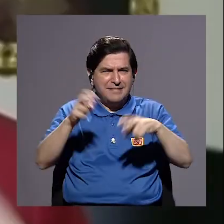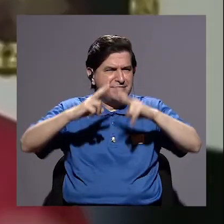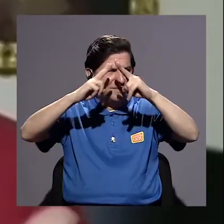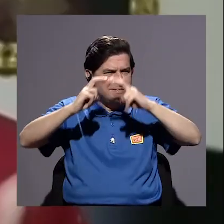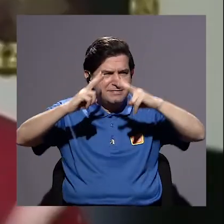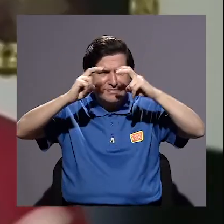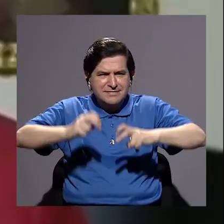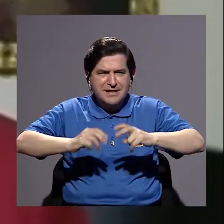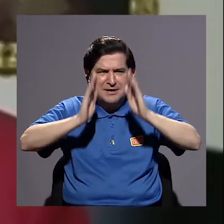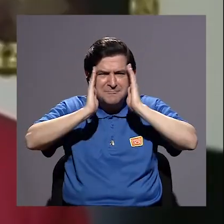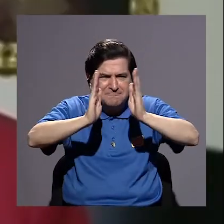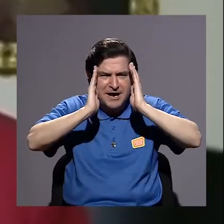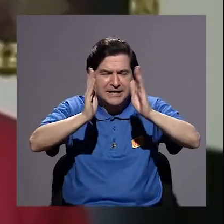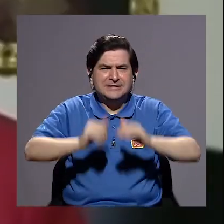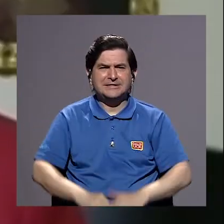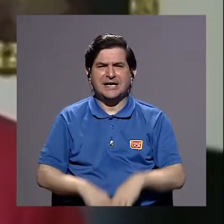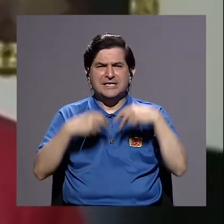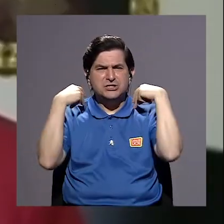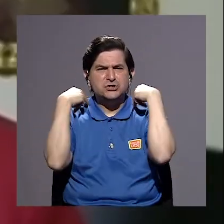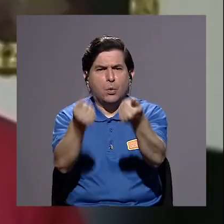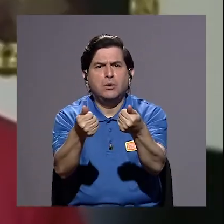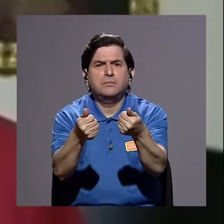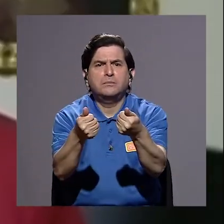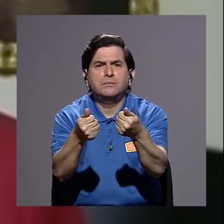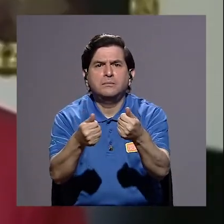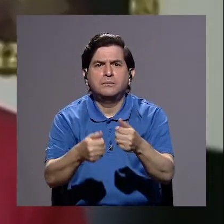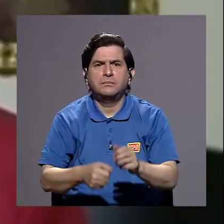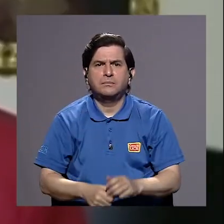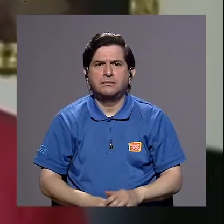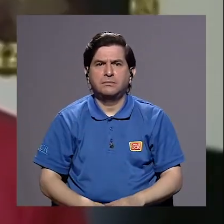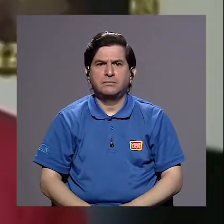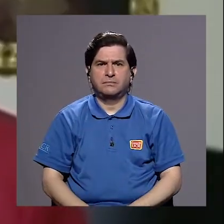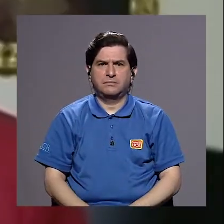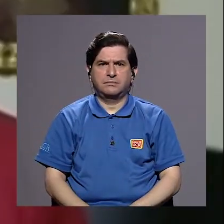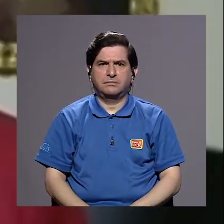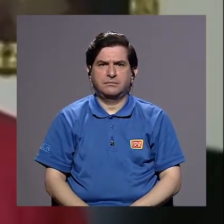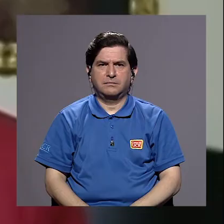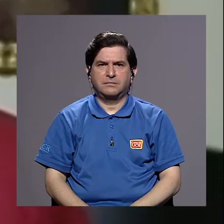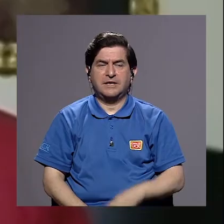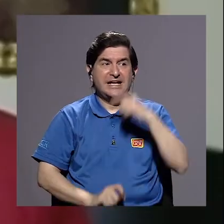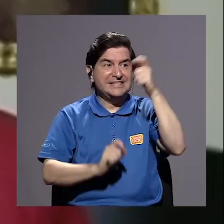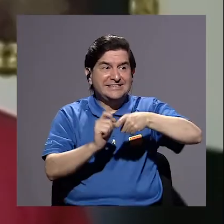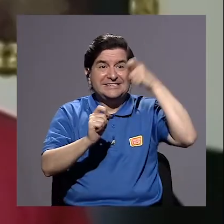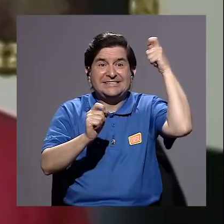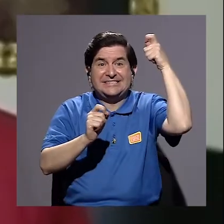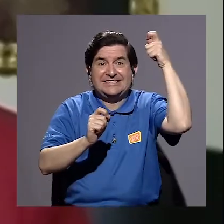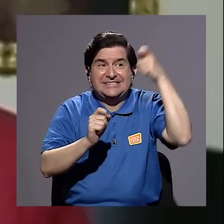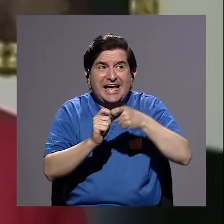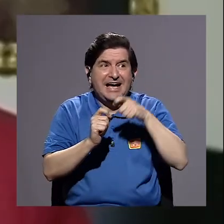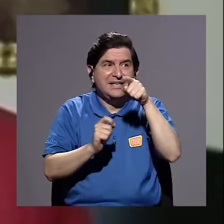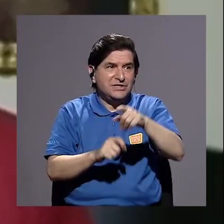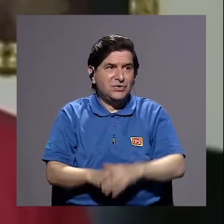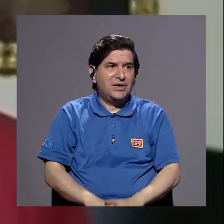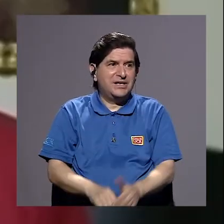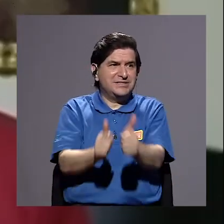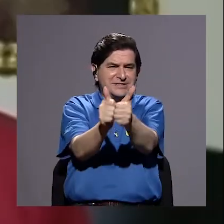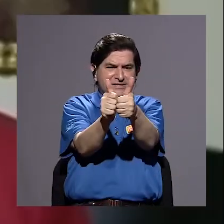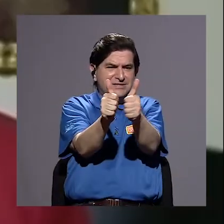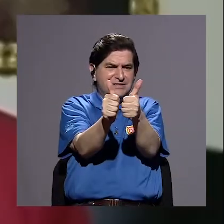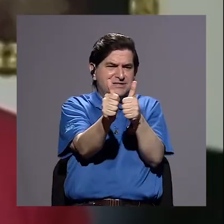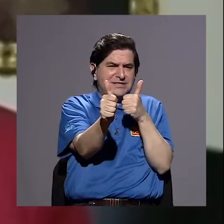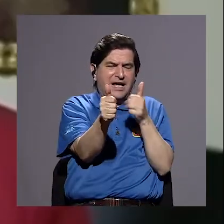estar analizando y viendo con suma celeridad, donde precisamente ese